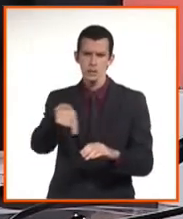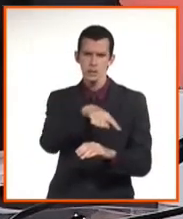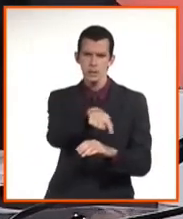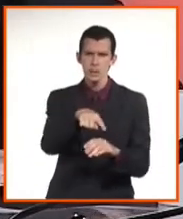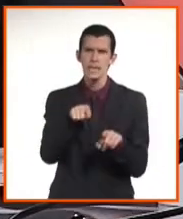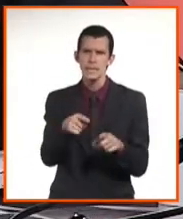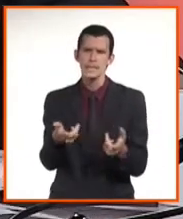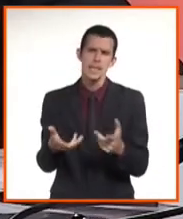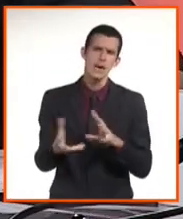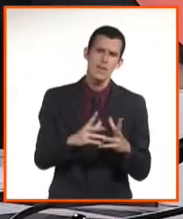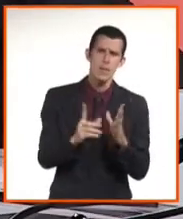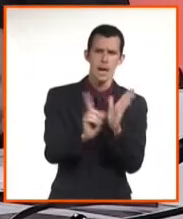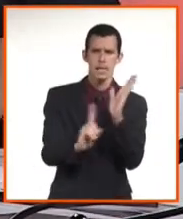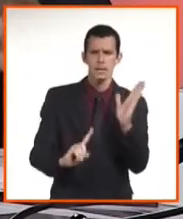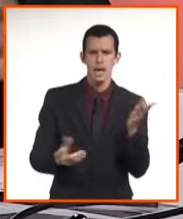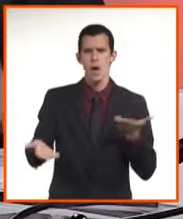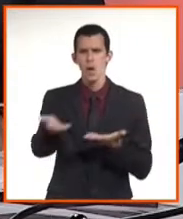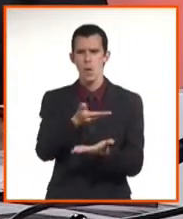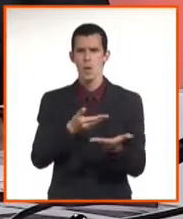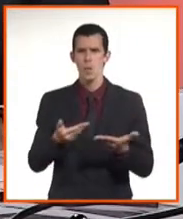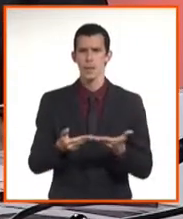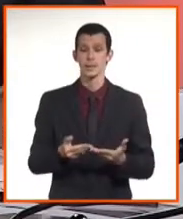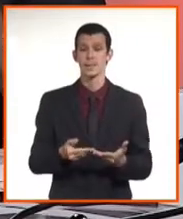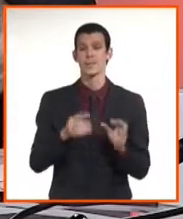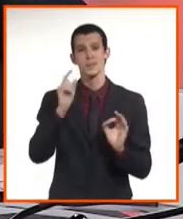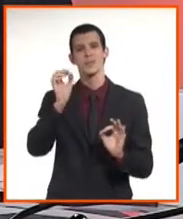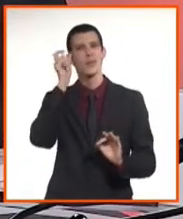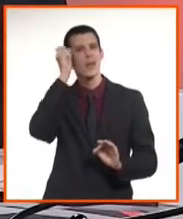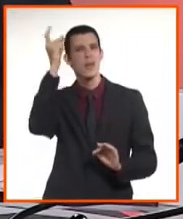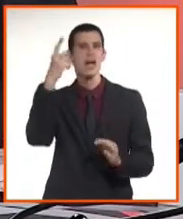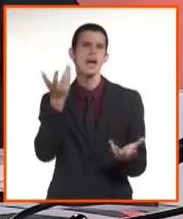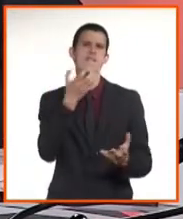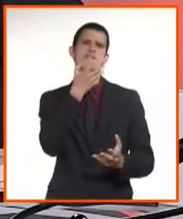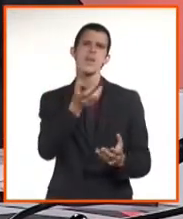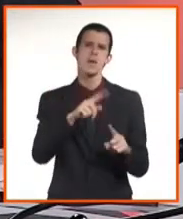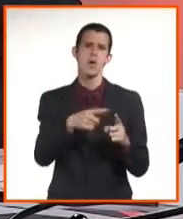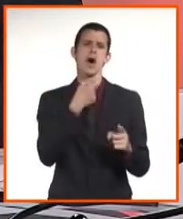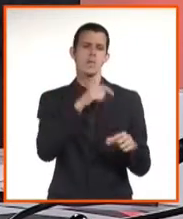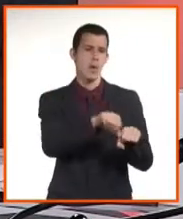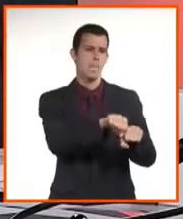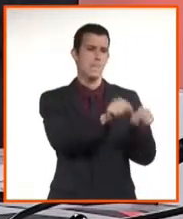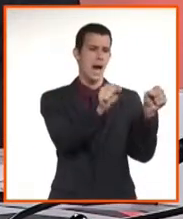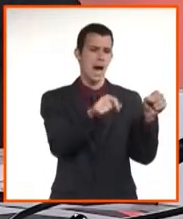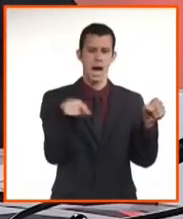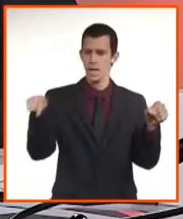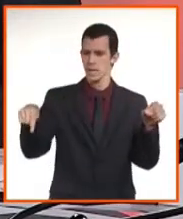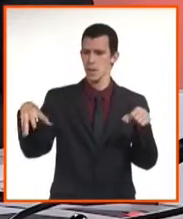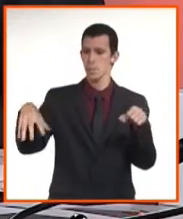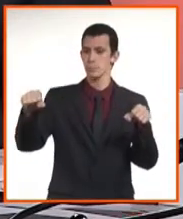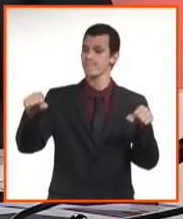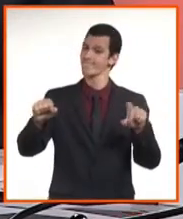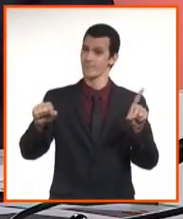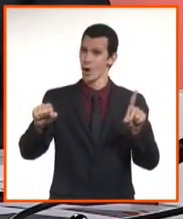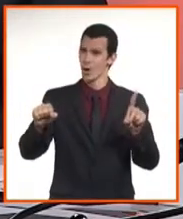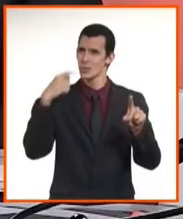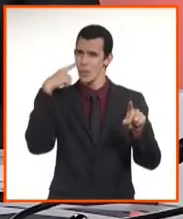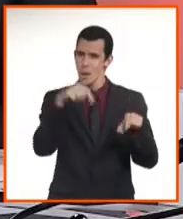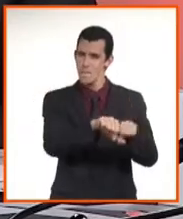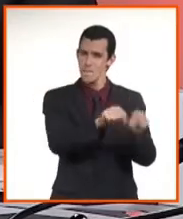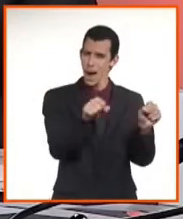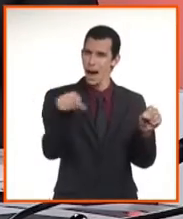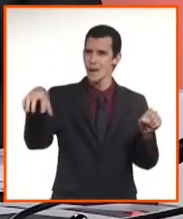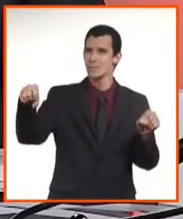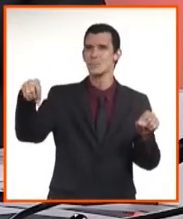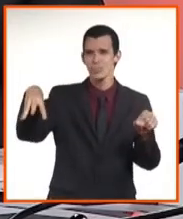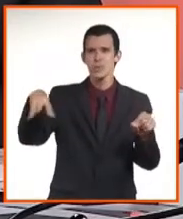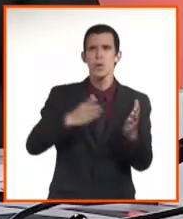contingencias como las que el país ha tenido durante mucho tiempo. ¿Qué está pasando en la generación distribuida? ¿Cuál es la capacidad,